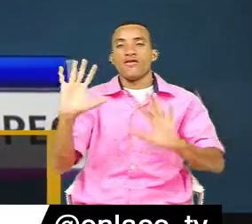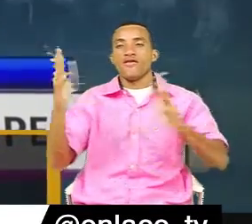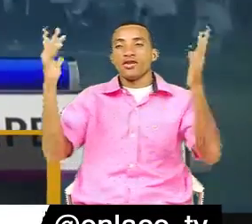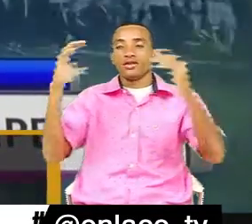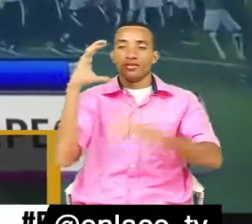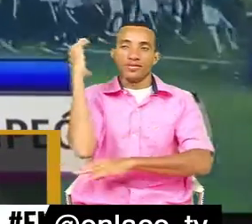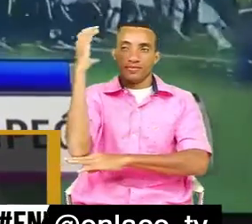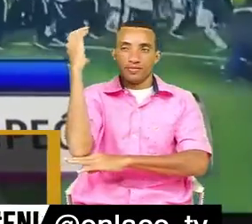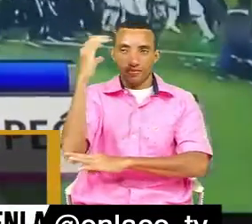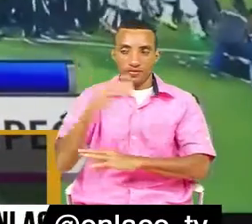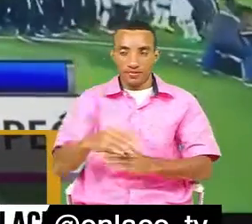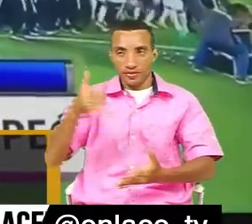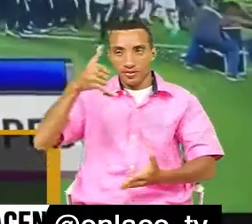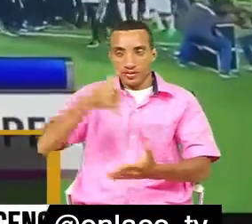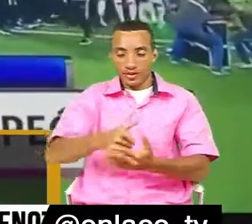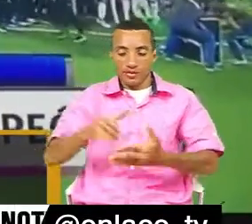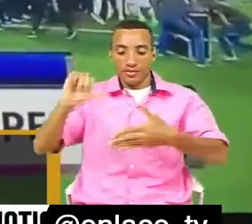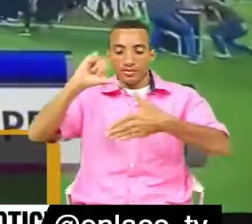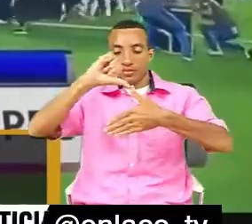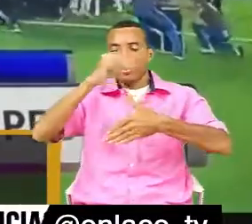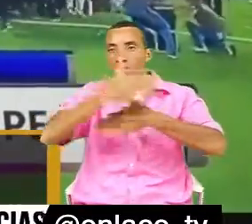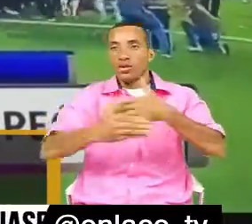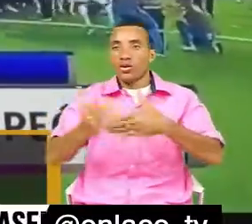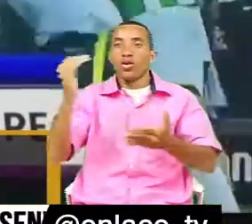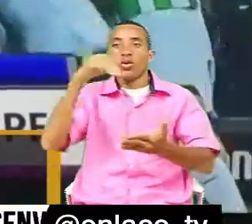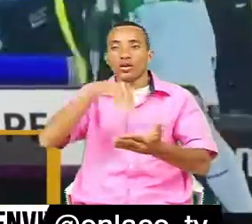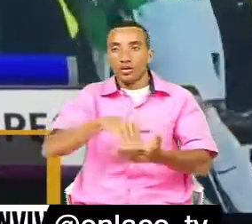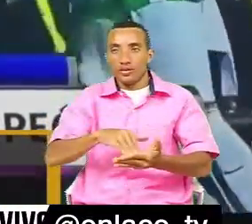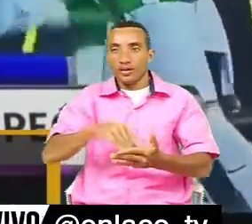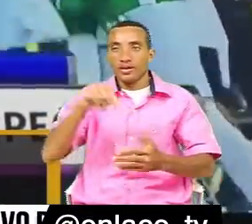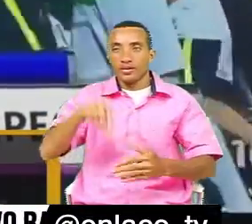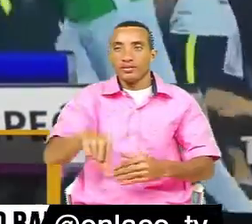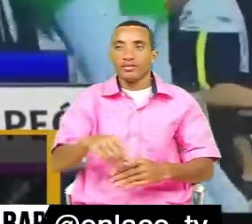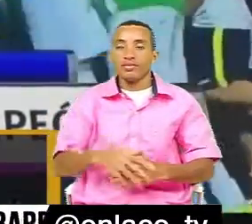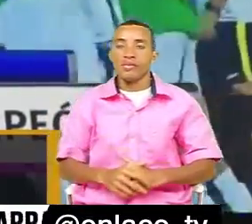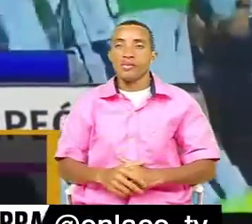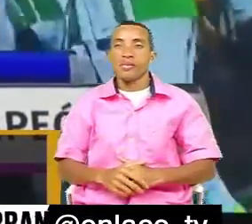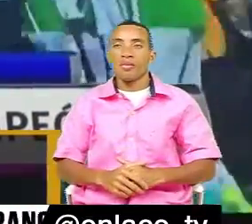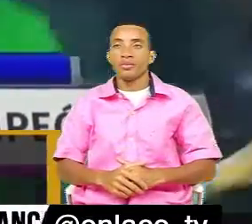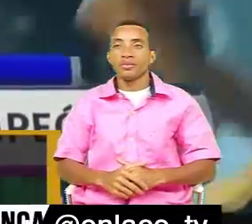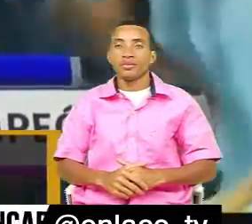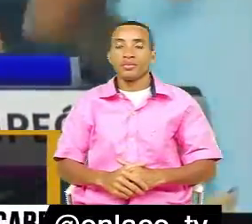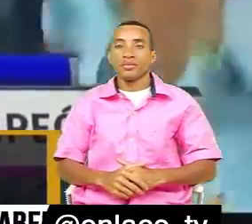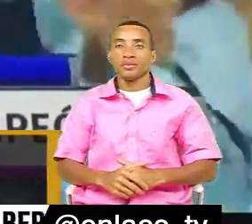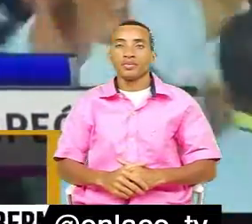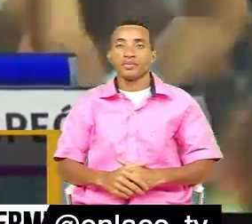Copa Libertadores otra vez pertenecía al equipo de la montaña.